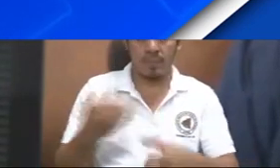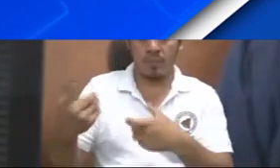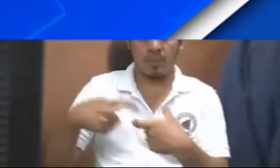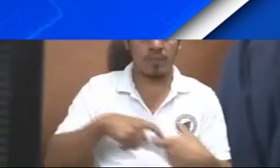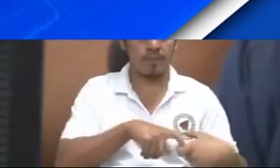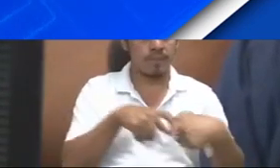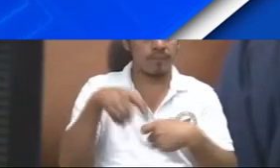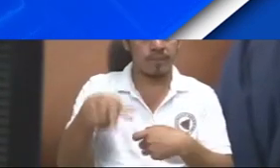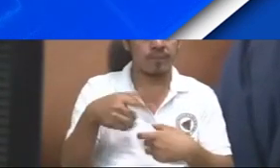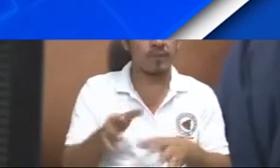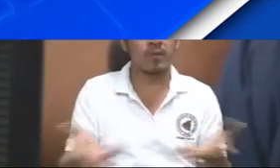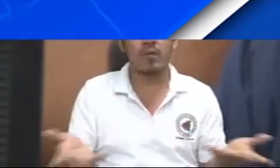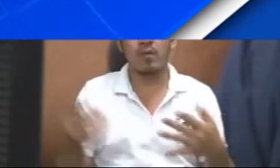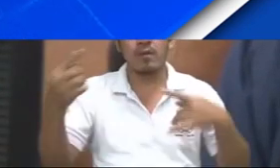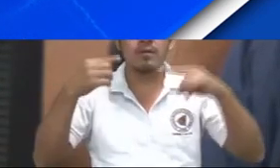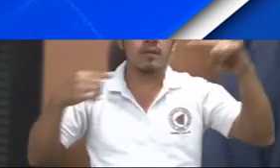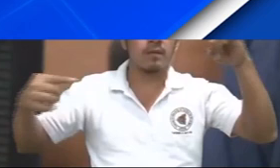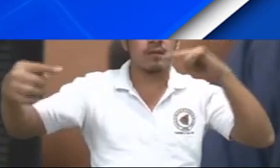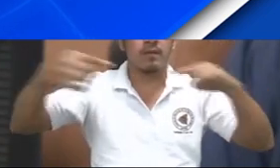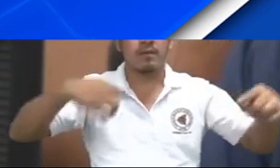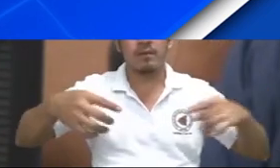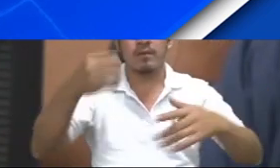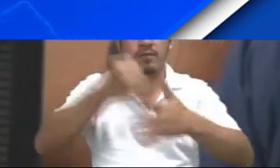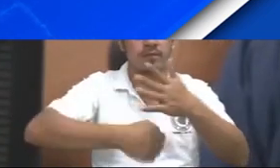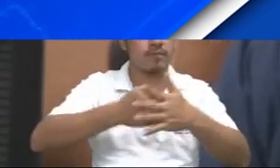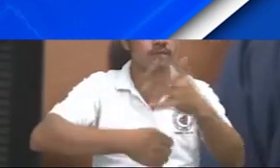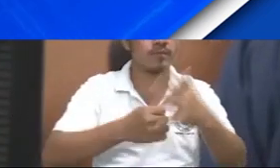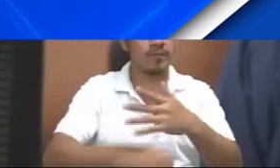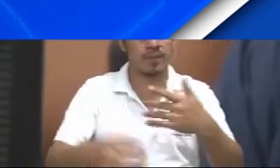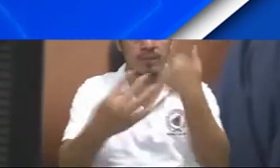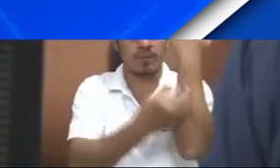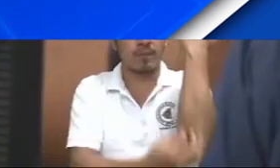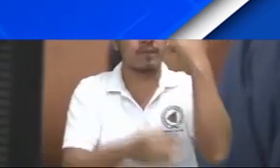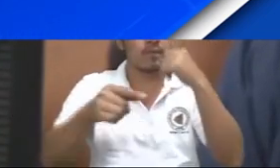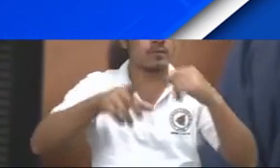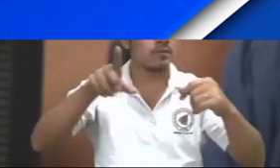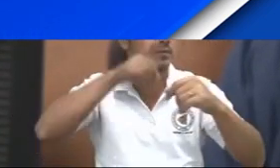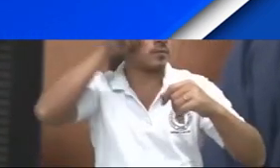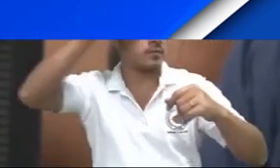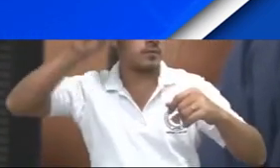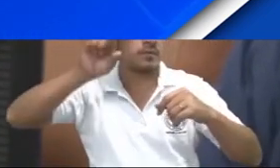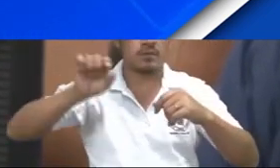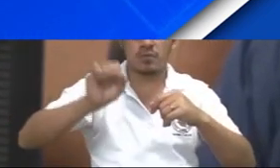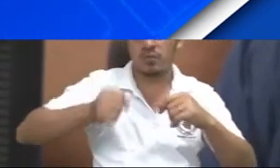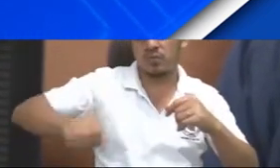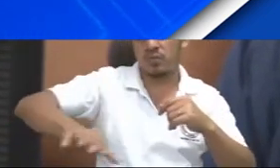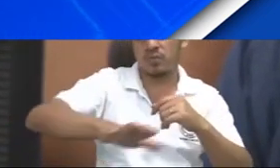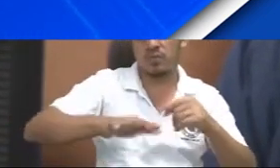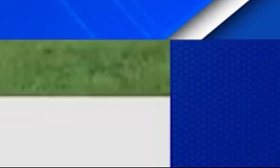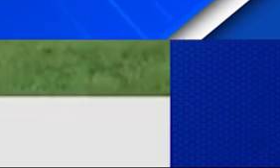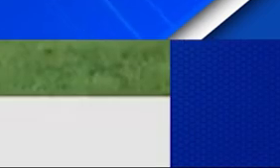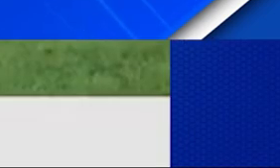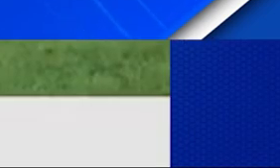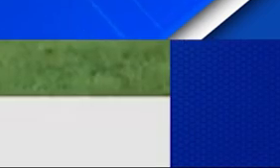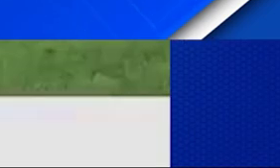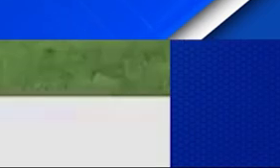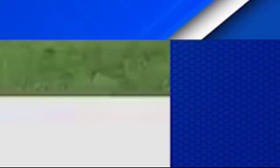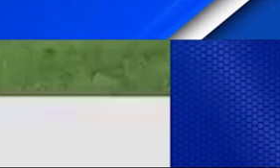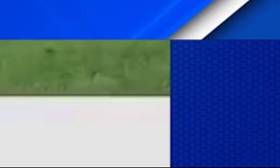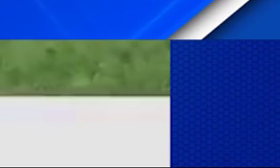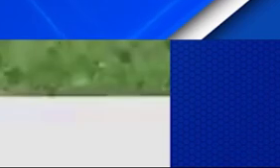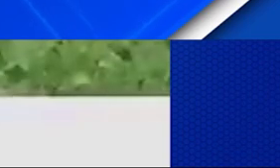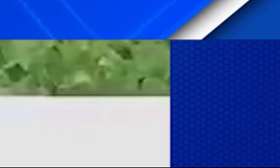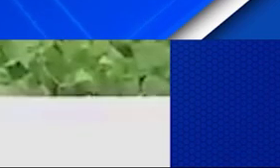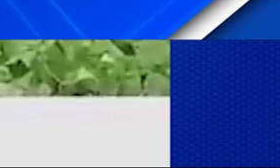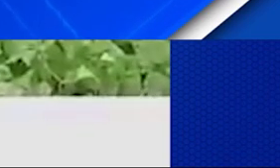juega un rol estratégico en el combate a la pobreza y el desarrollo sostenible. En el 2011,